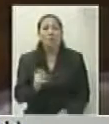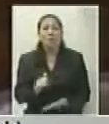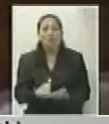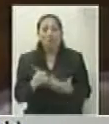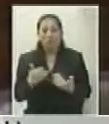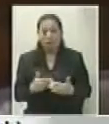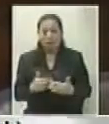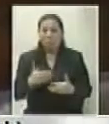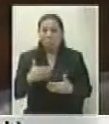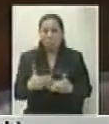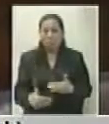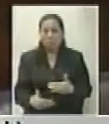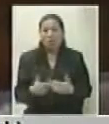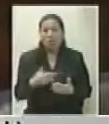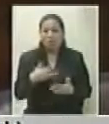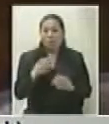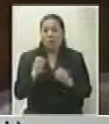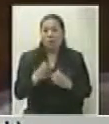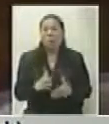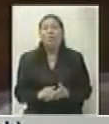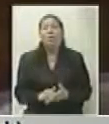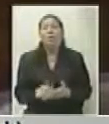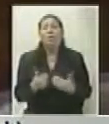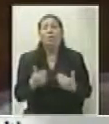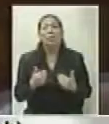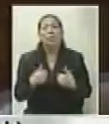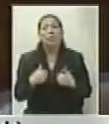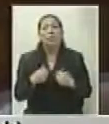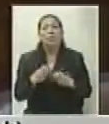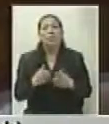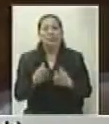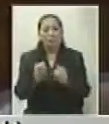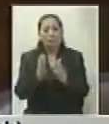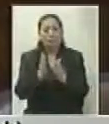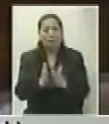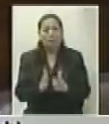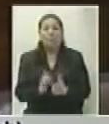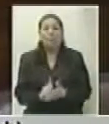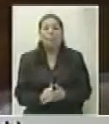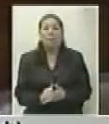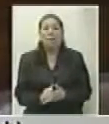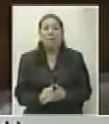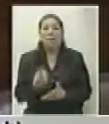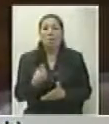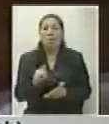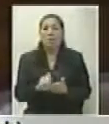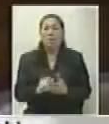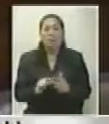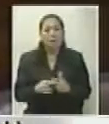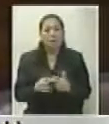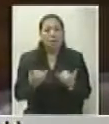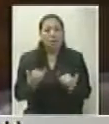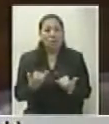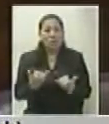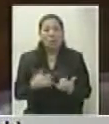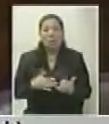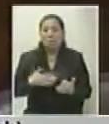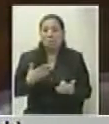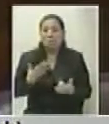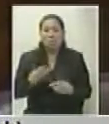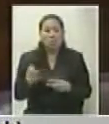en adelante puedan ser condenados y tengan una sentencia firme y ejecutoriada para que recién en ese instante los